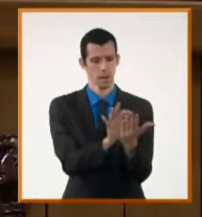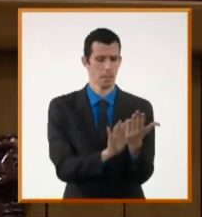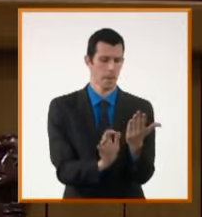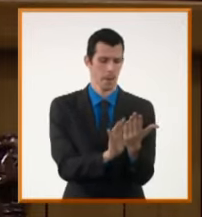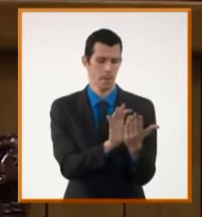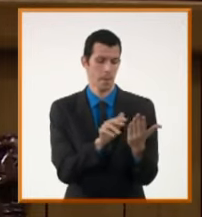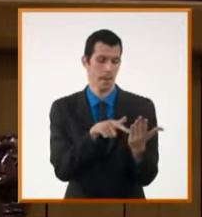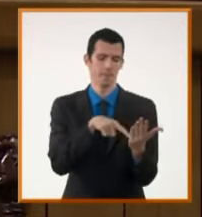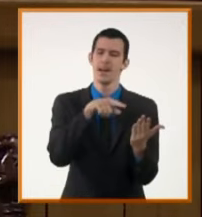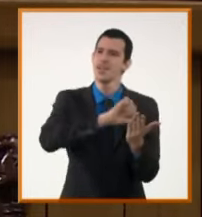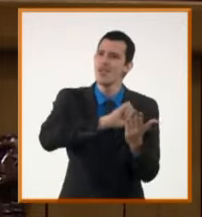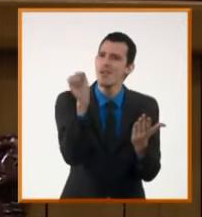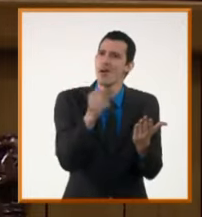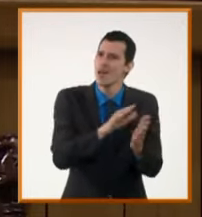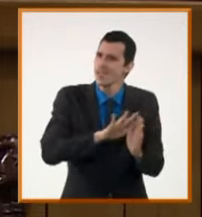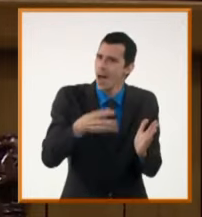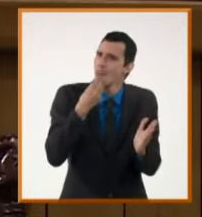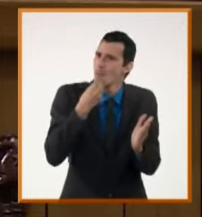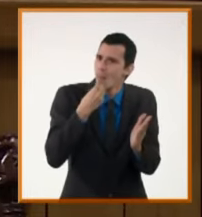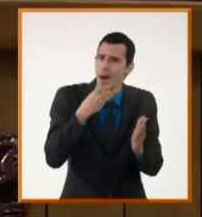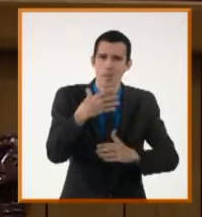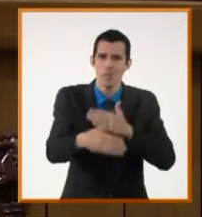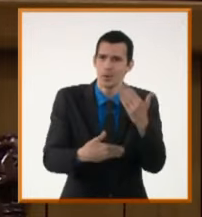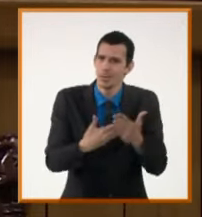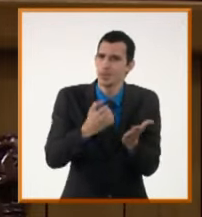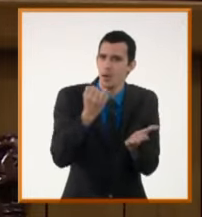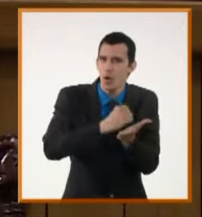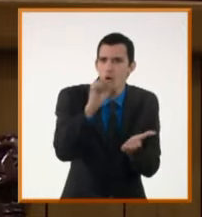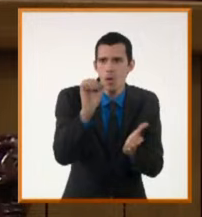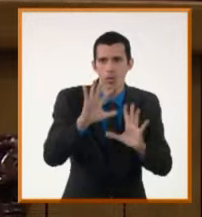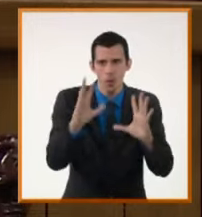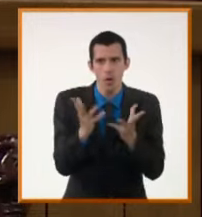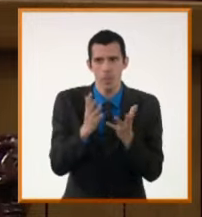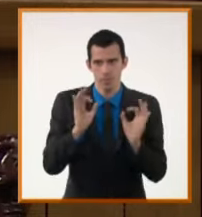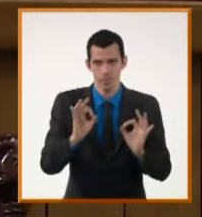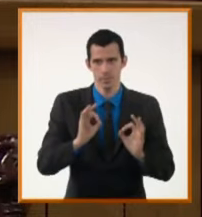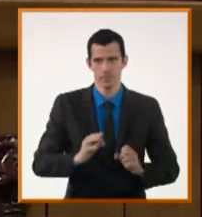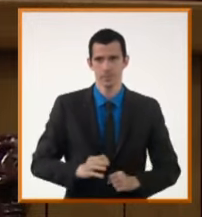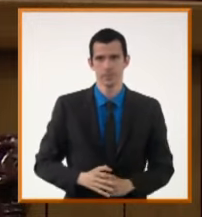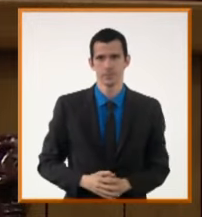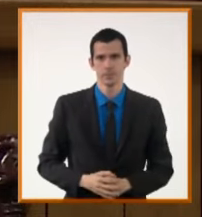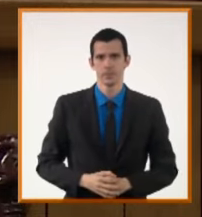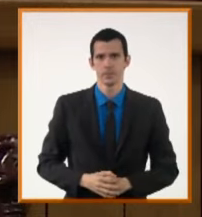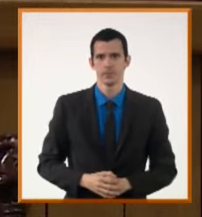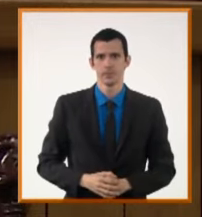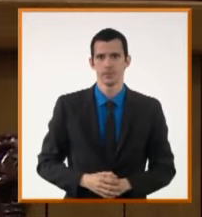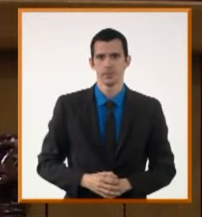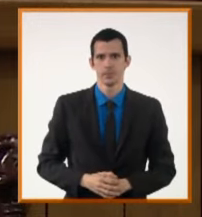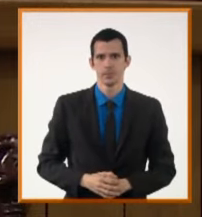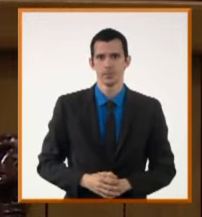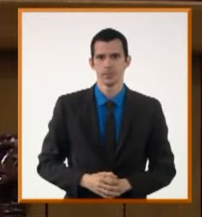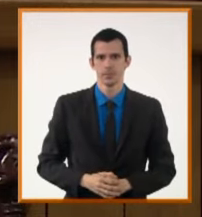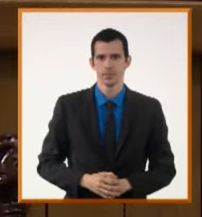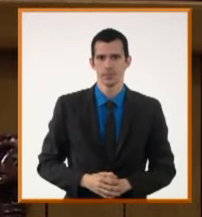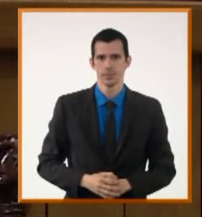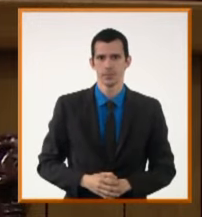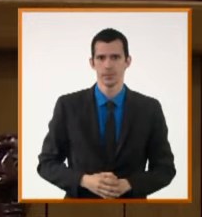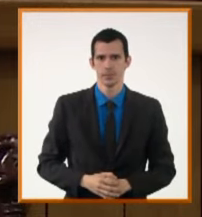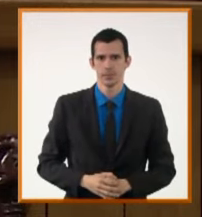ley que se está trabajando en función de proteger este asunto.